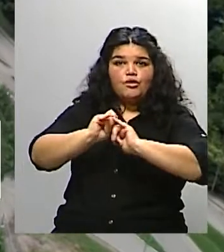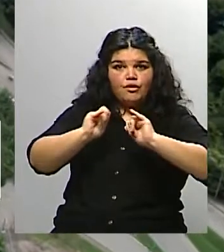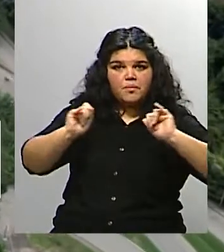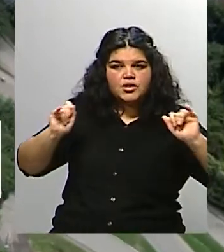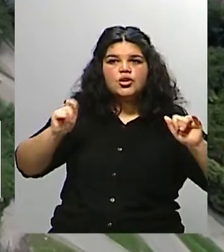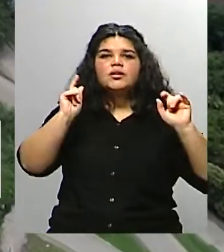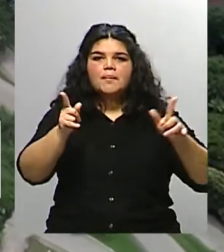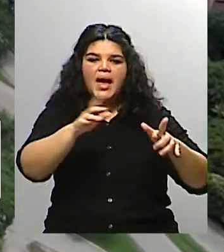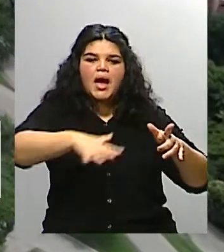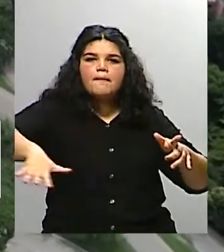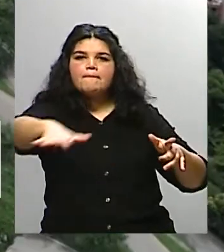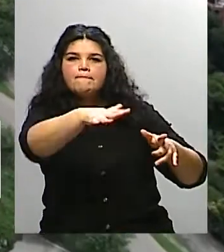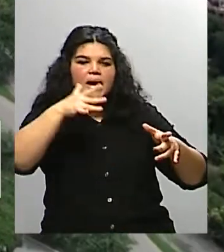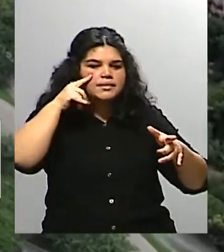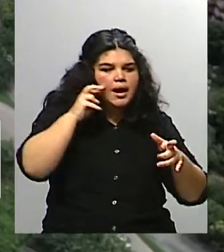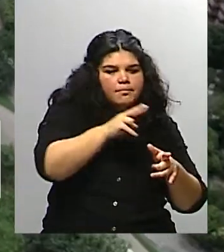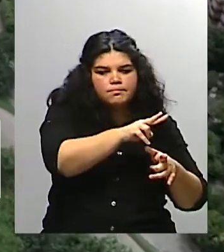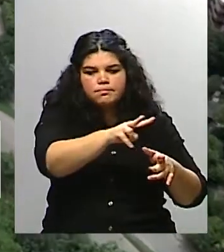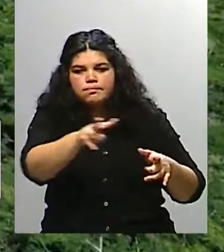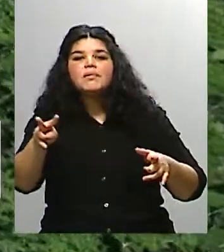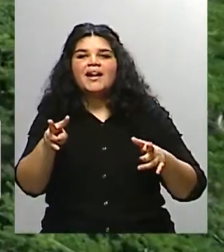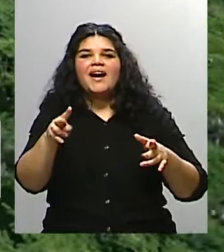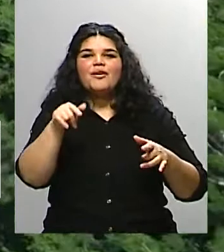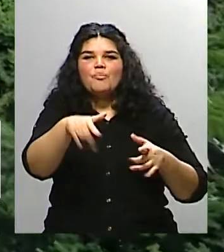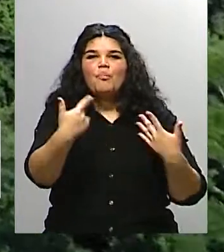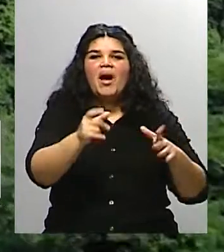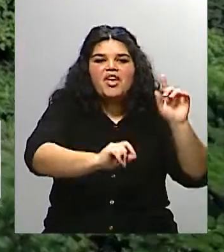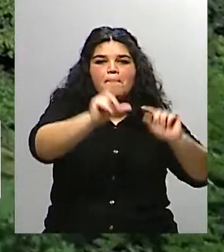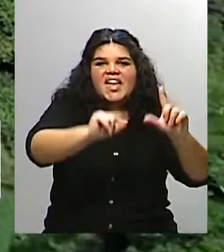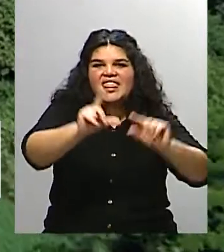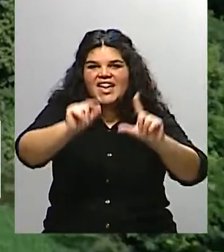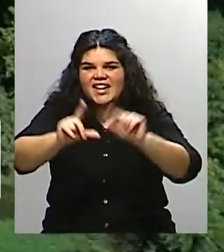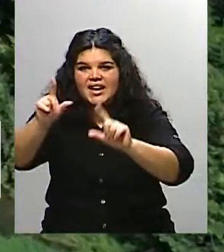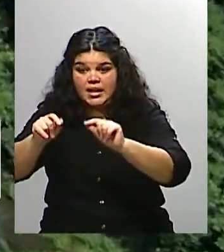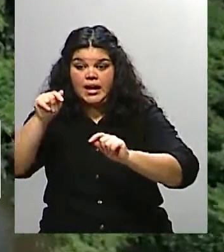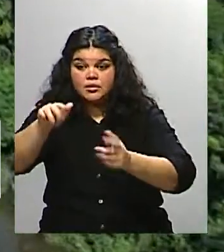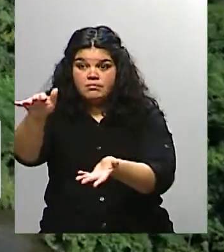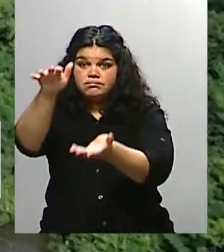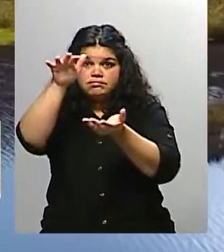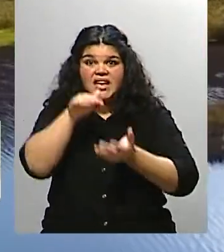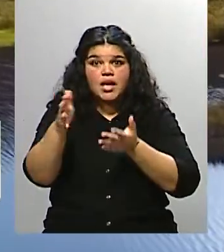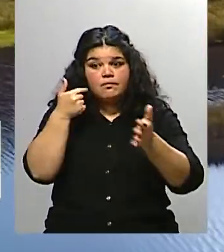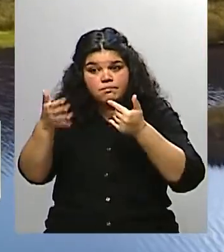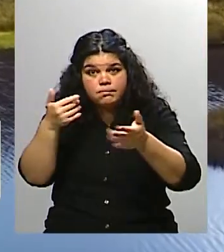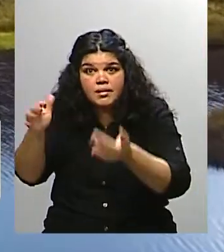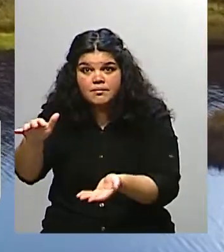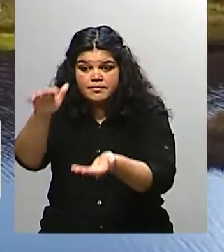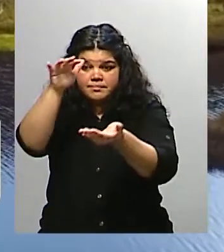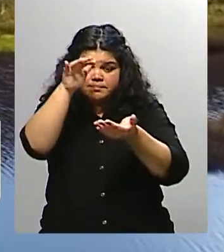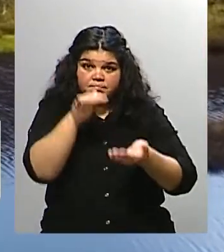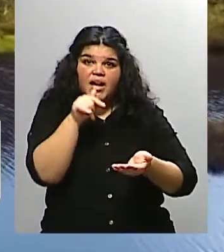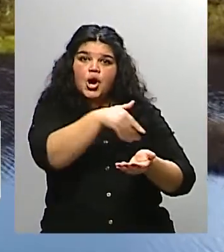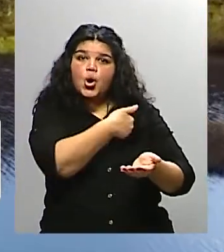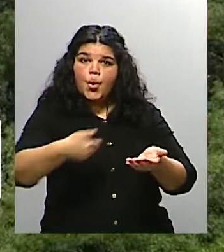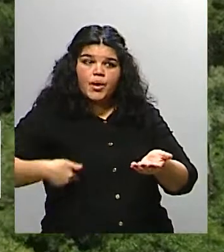medir, todo eso se le muestra a los gobiernos y a las empresas. Y el otro gran aspecto que es importante resaltar es que uno